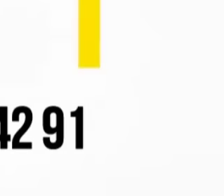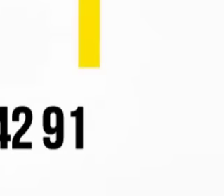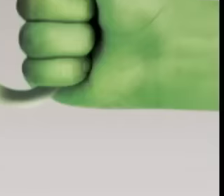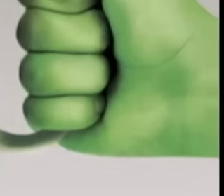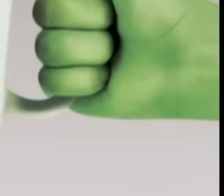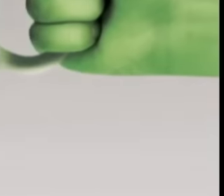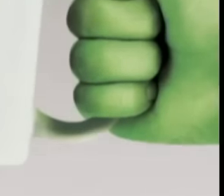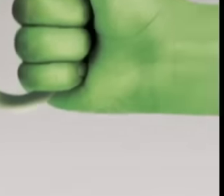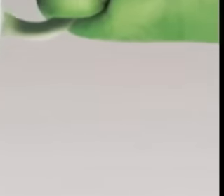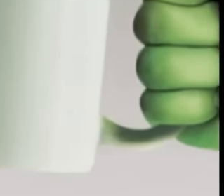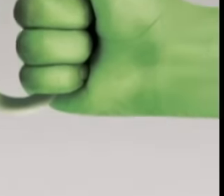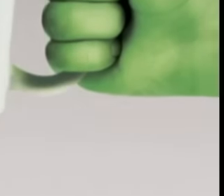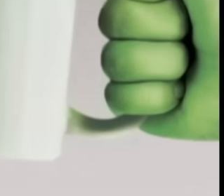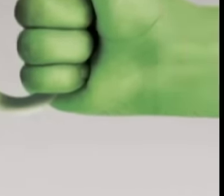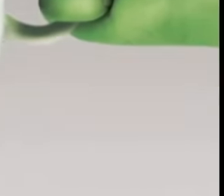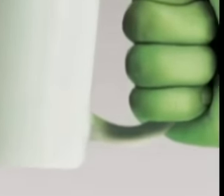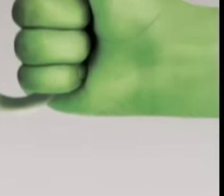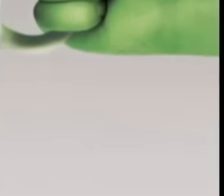Barrancabermeja.